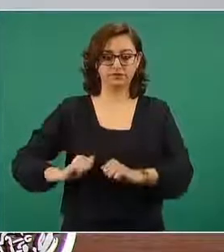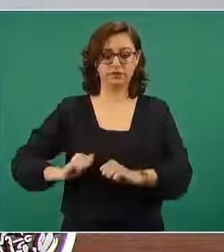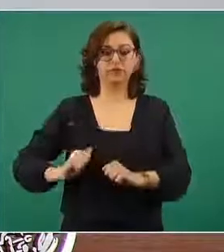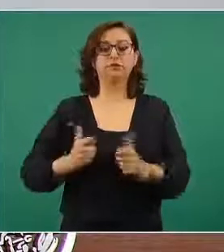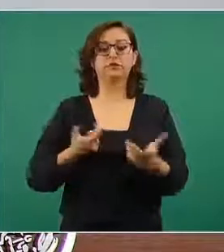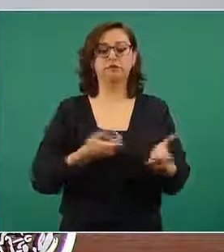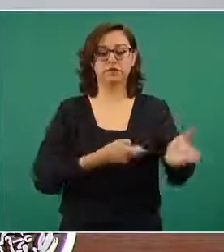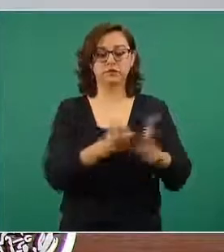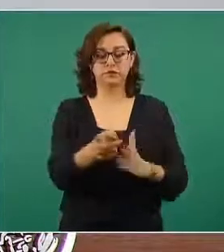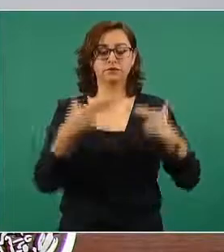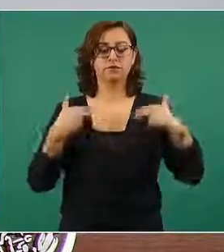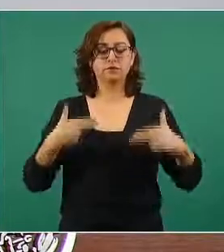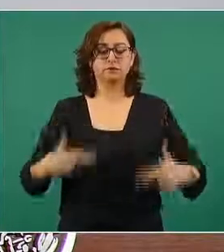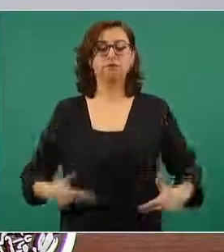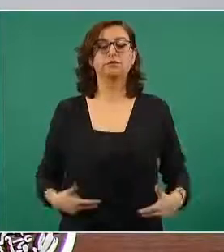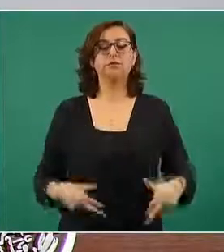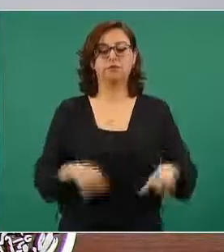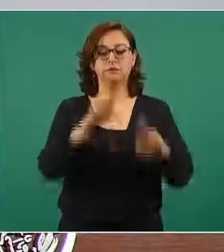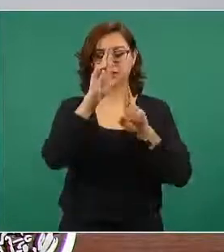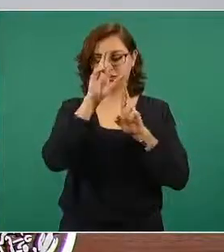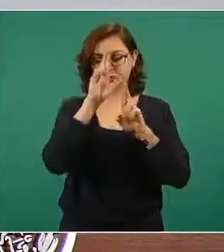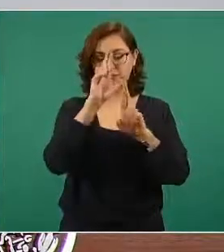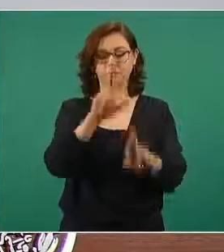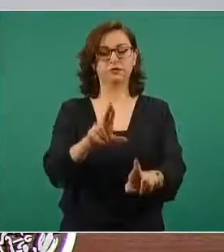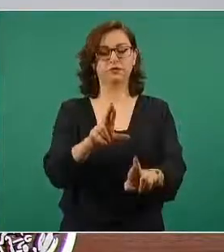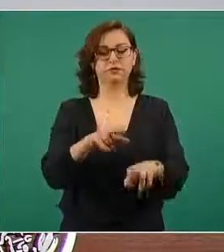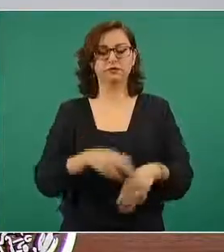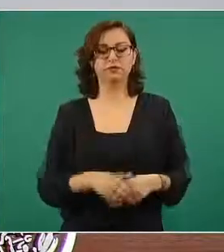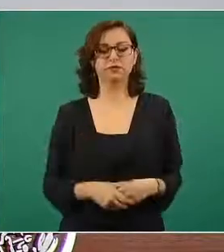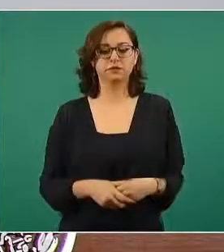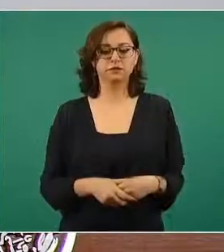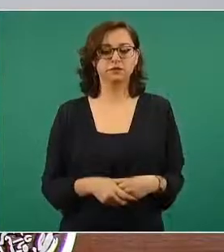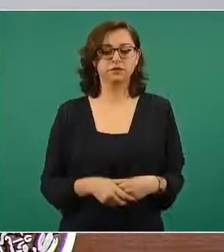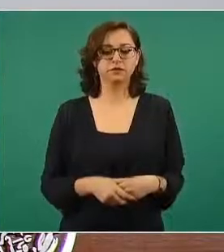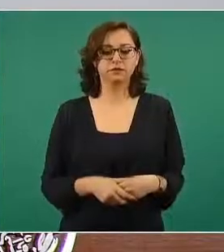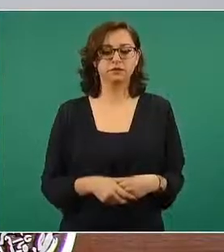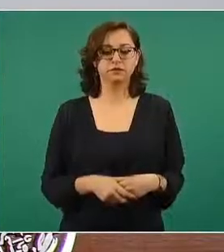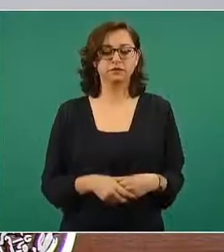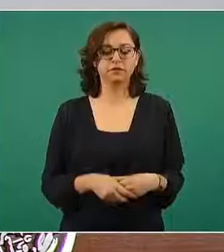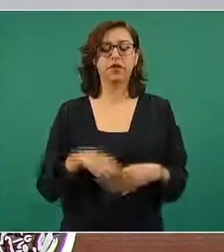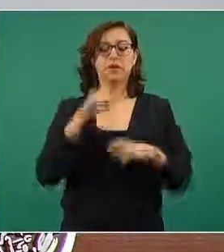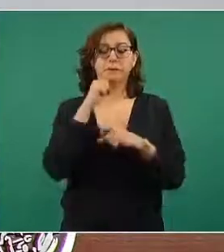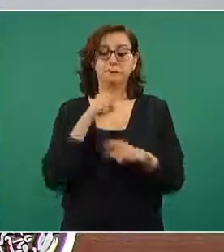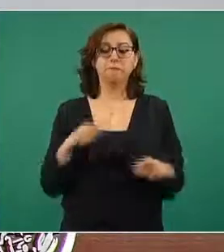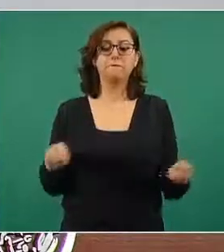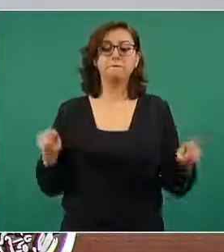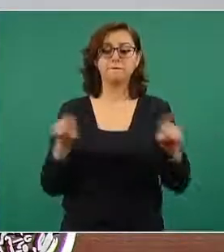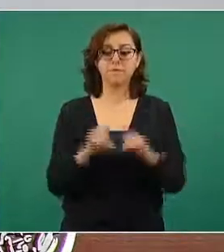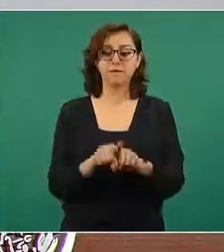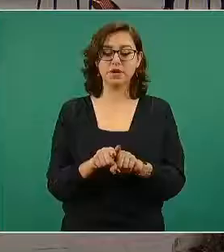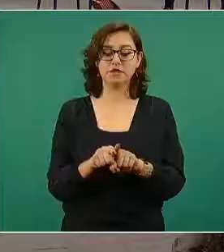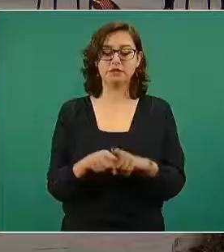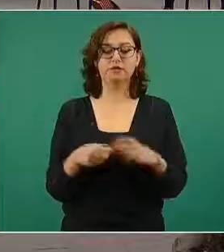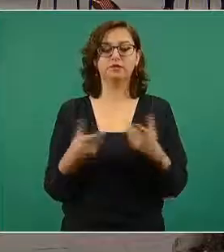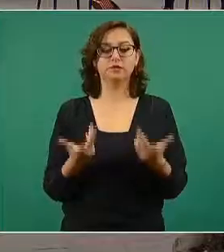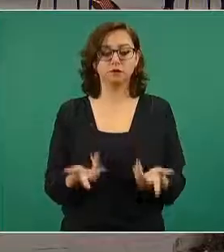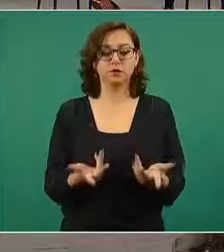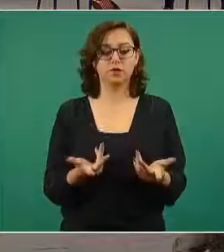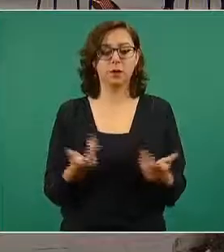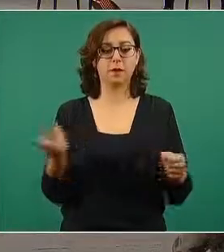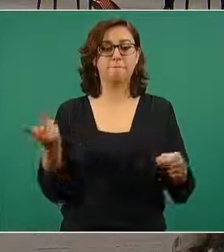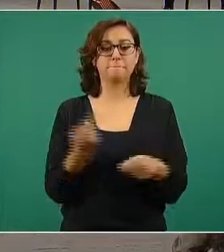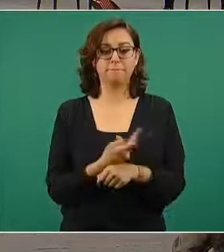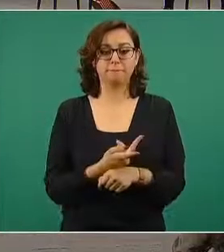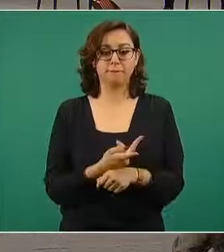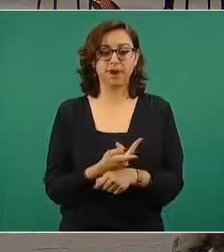el respeto a los derechos humanos de las personas privadas de la libertad, y así se logra un daño irreversible a